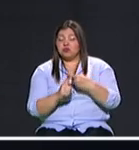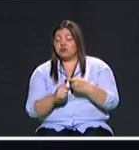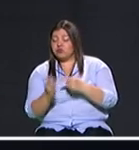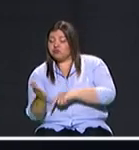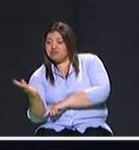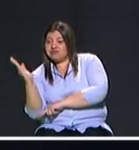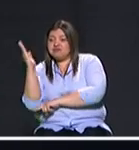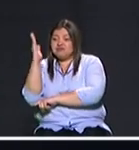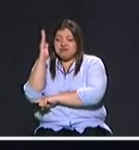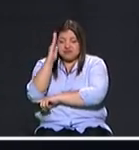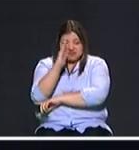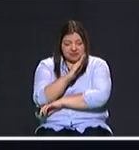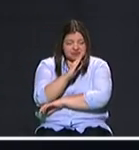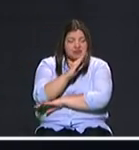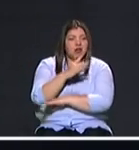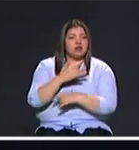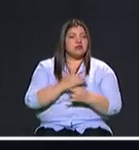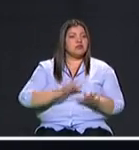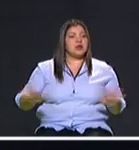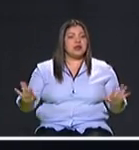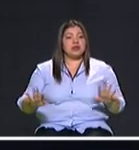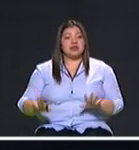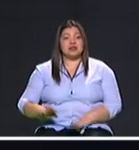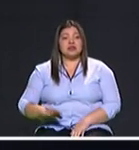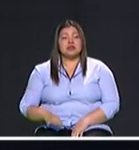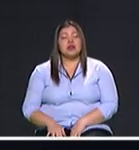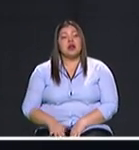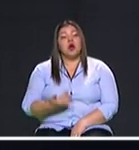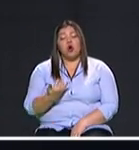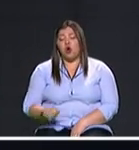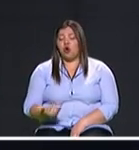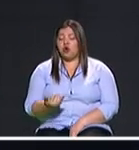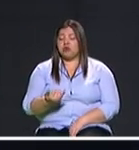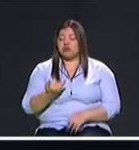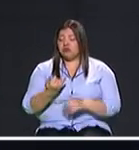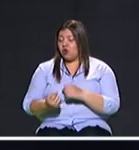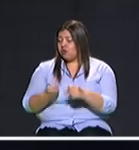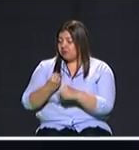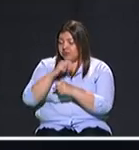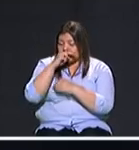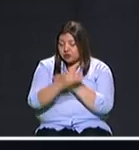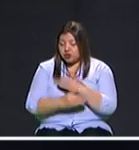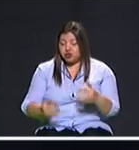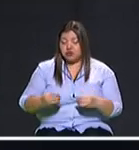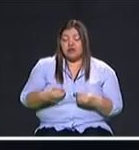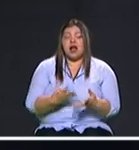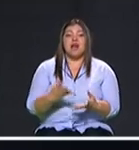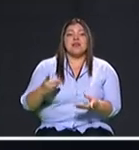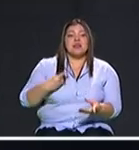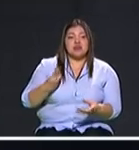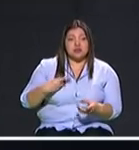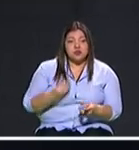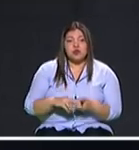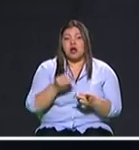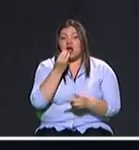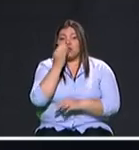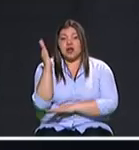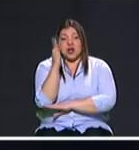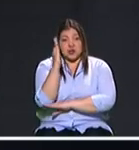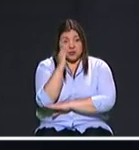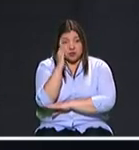30.000 niños de hoy a 300.000 niños en cuatro años con desayuno con almuerzo con doble titulación formación